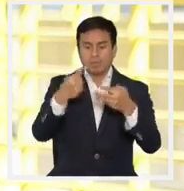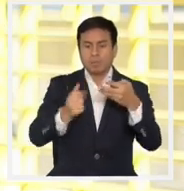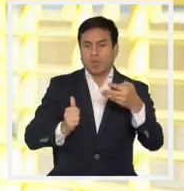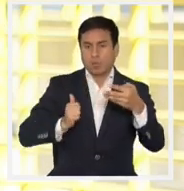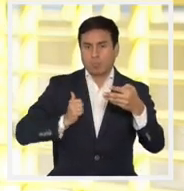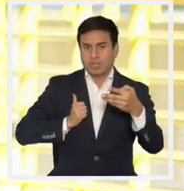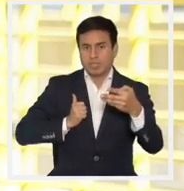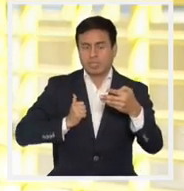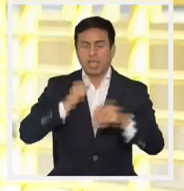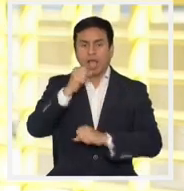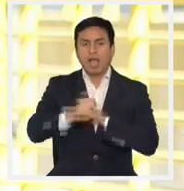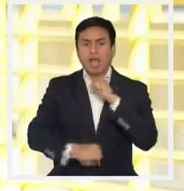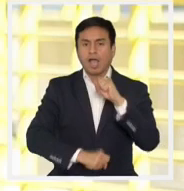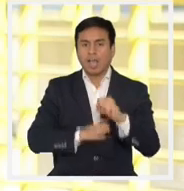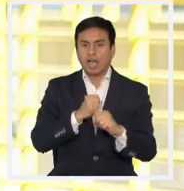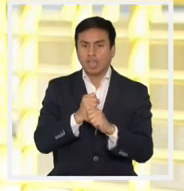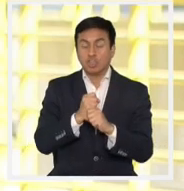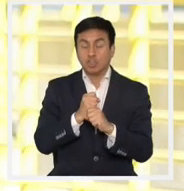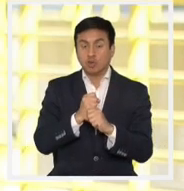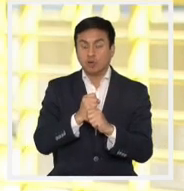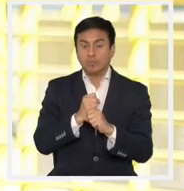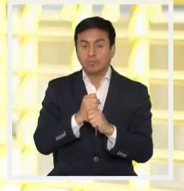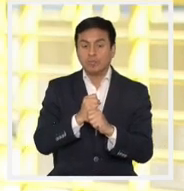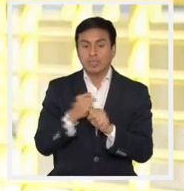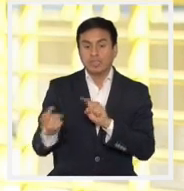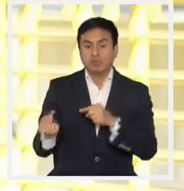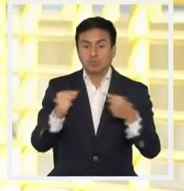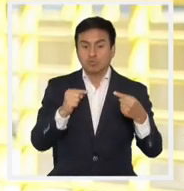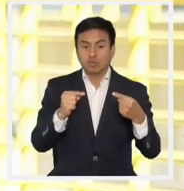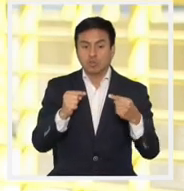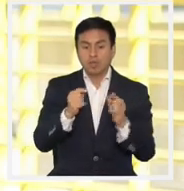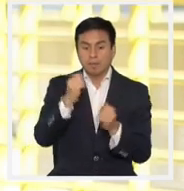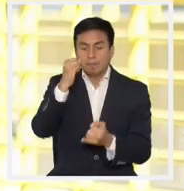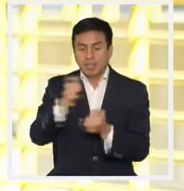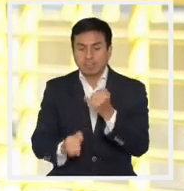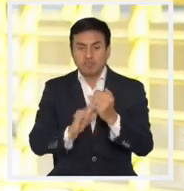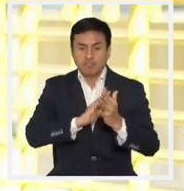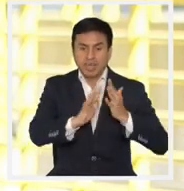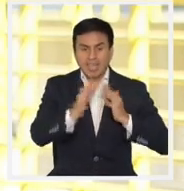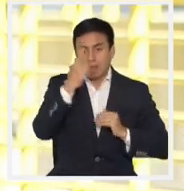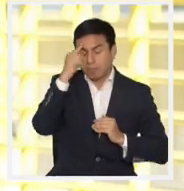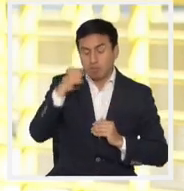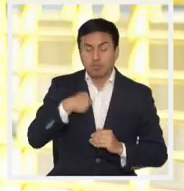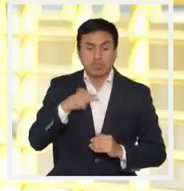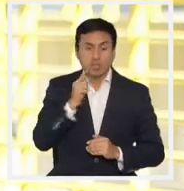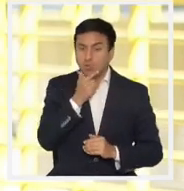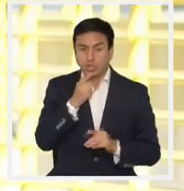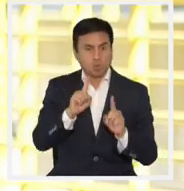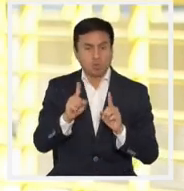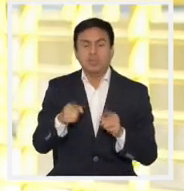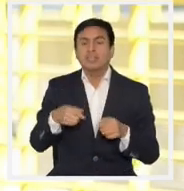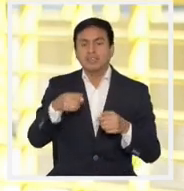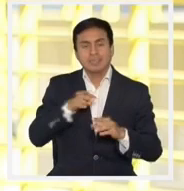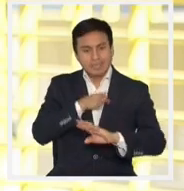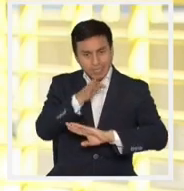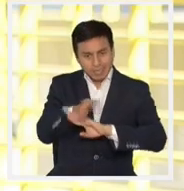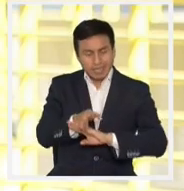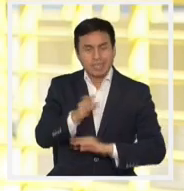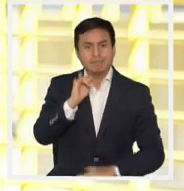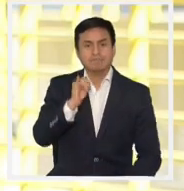requisitos. El año estará en discusión en función de los plazos de la feria, pero no me cabe ninguna duda de que vamos a estar